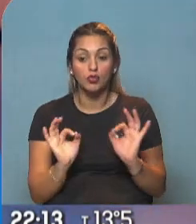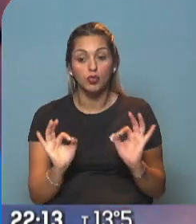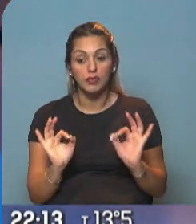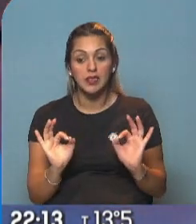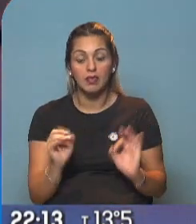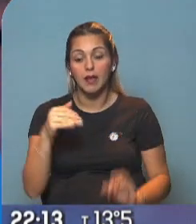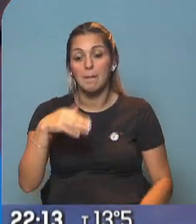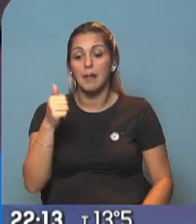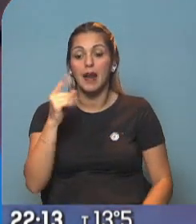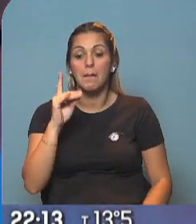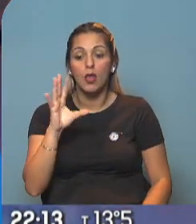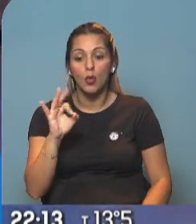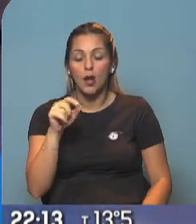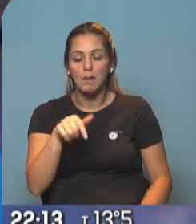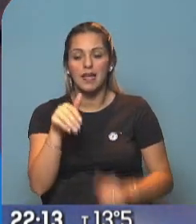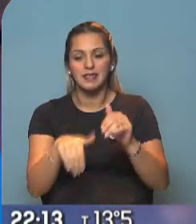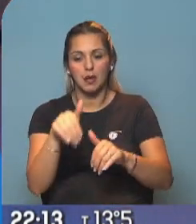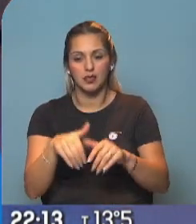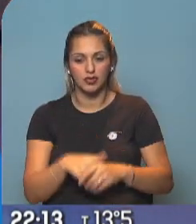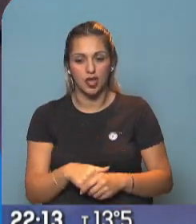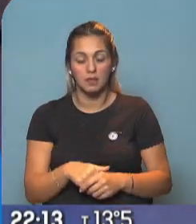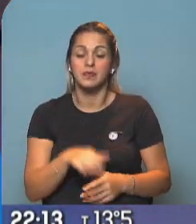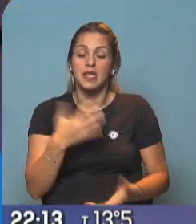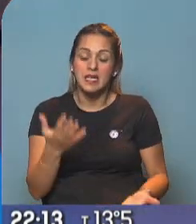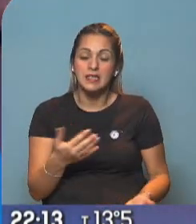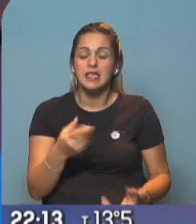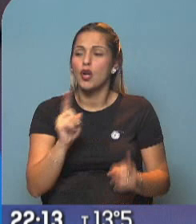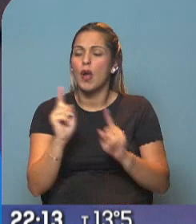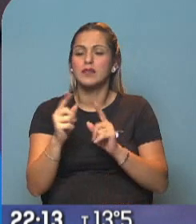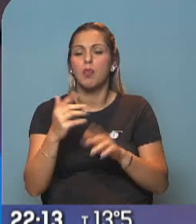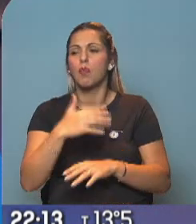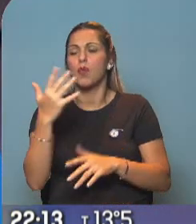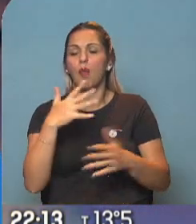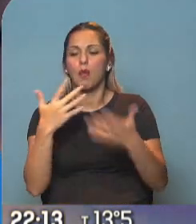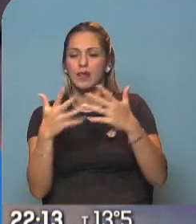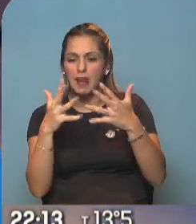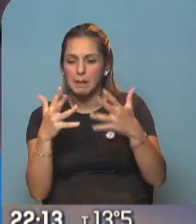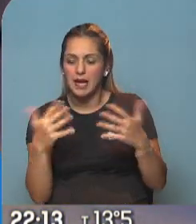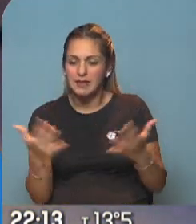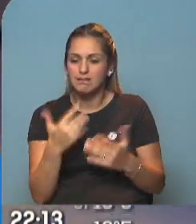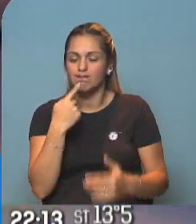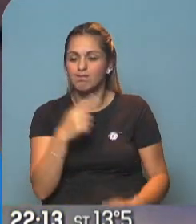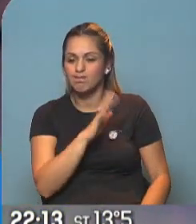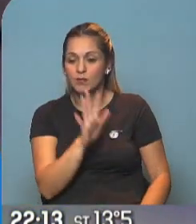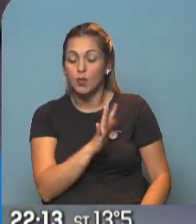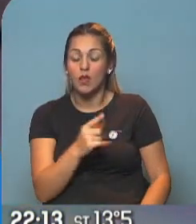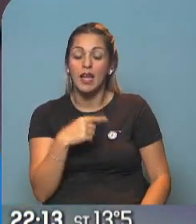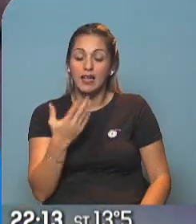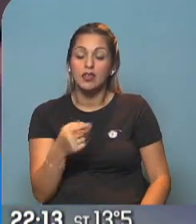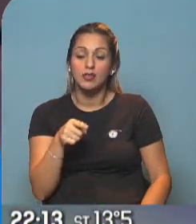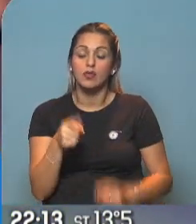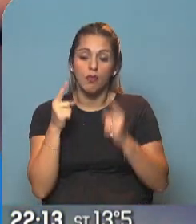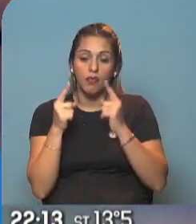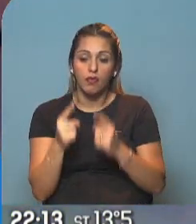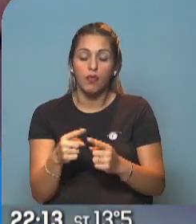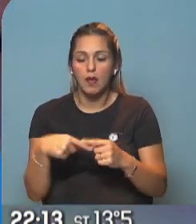Maduro para este tipo de elecciones con poca legitimidad, como vos decías, pero que le sirve para ir manteniendo cierta